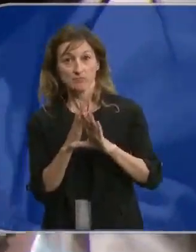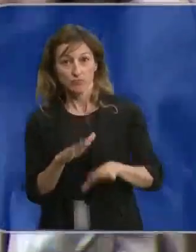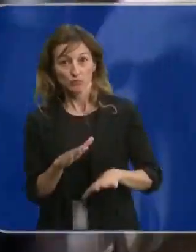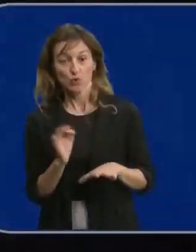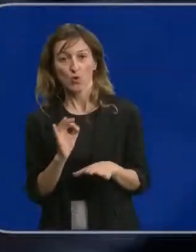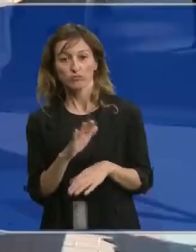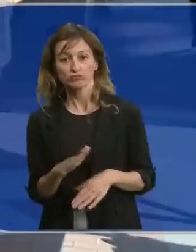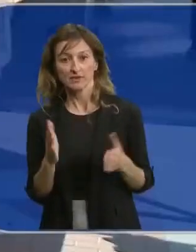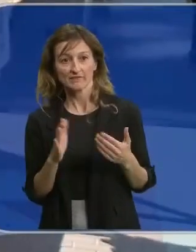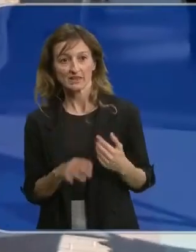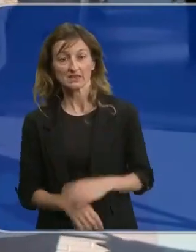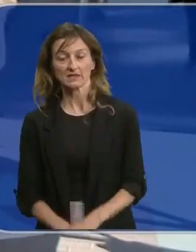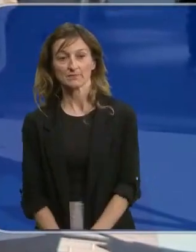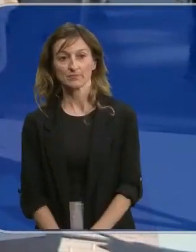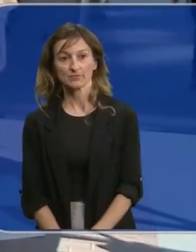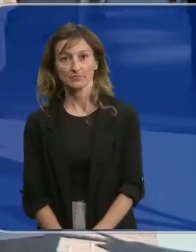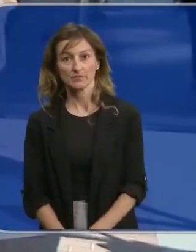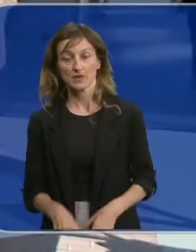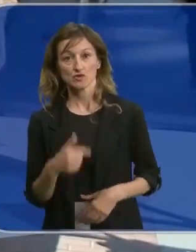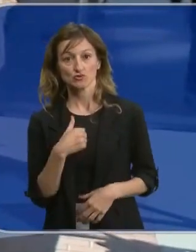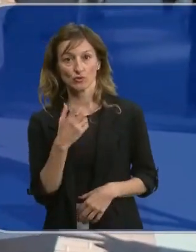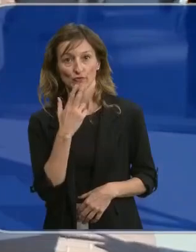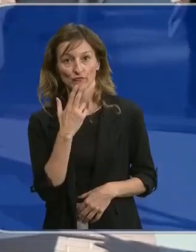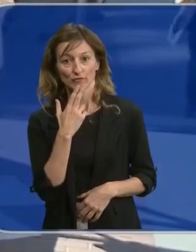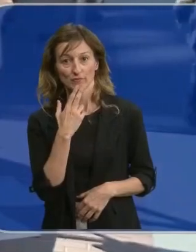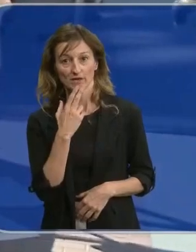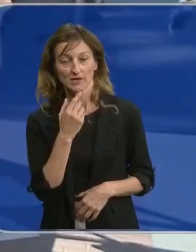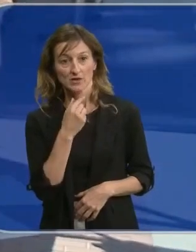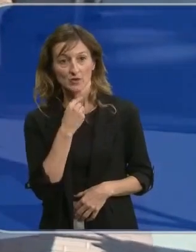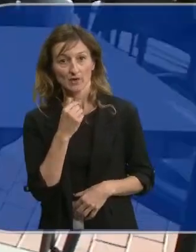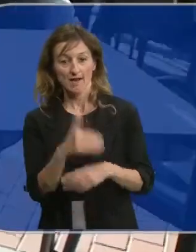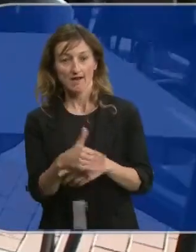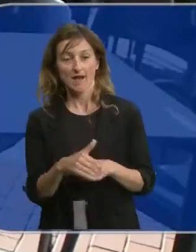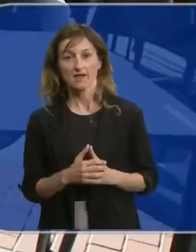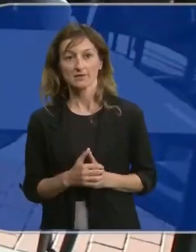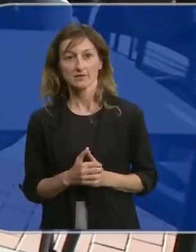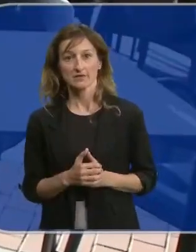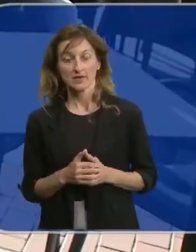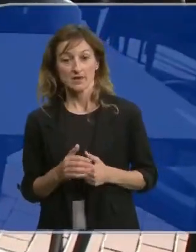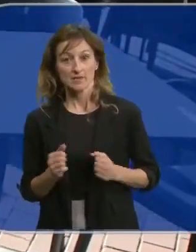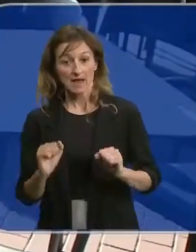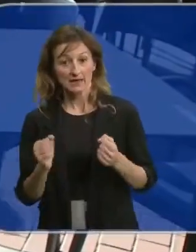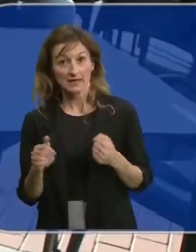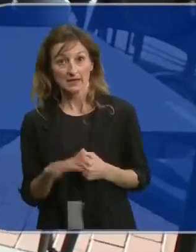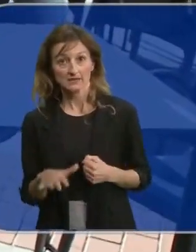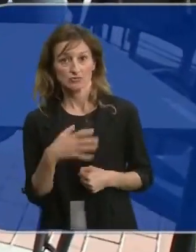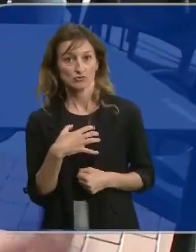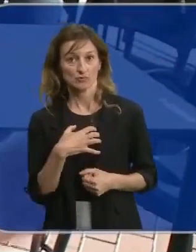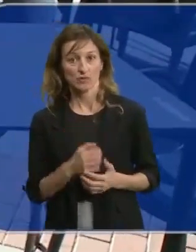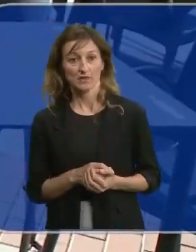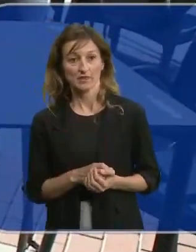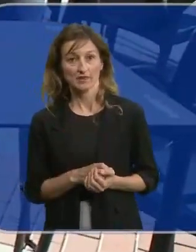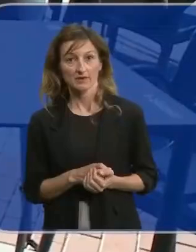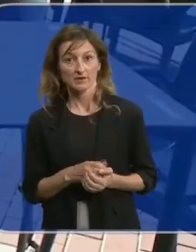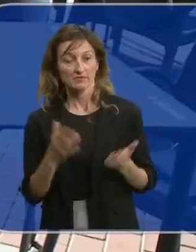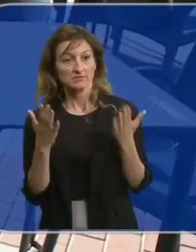parques infantiles soy fumador luego no lo veo bien porque estamos en la calle los parques de los niños pequeños Pues sí no está bien